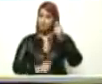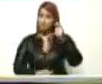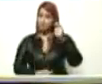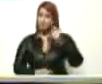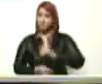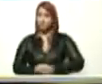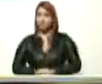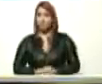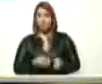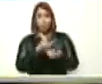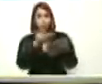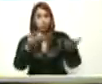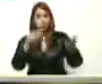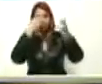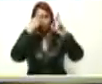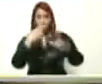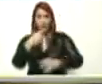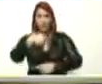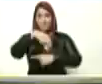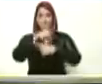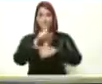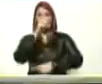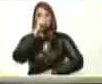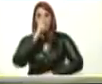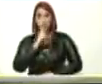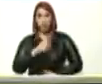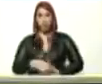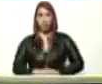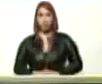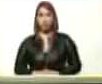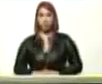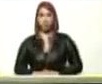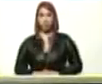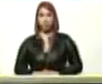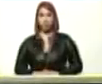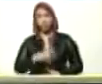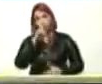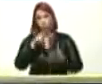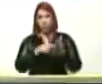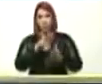ya ustedes, cumplido, el primer año, que se fue, volando,